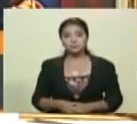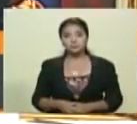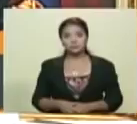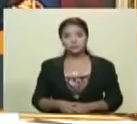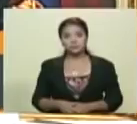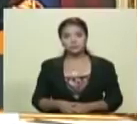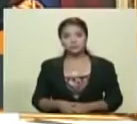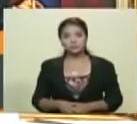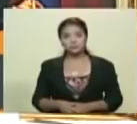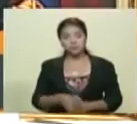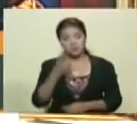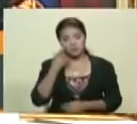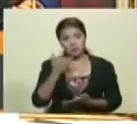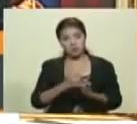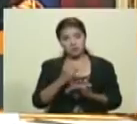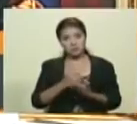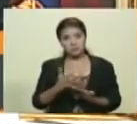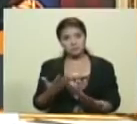Vamos a ver.